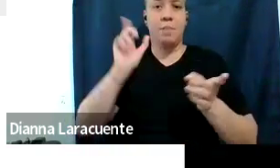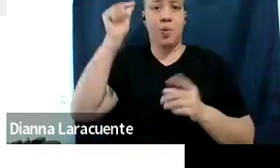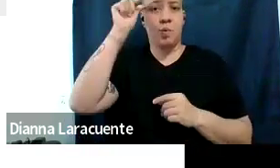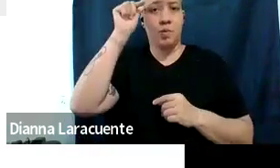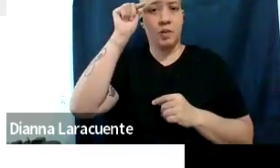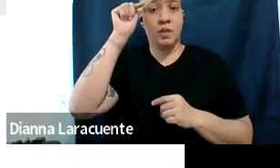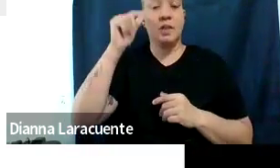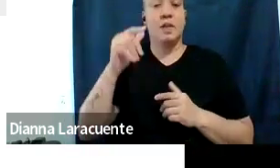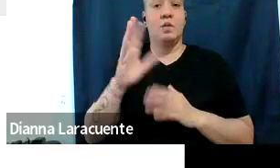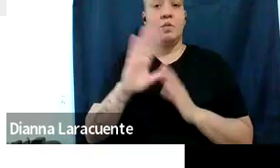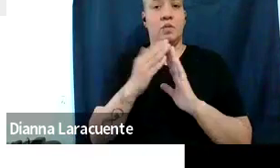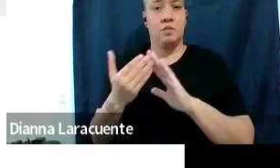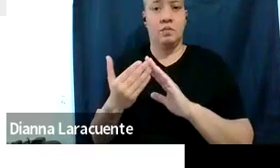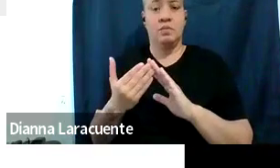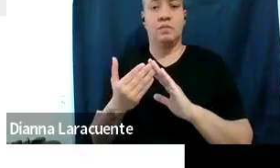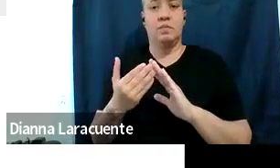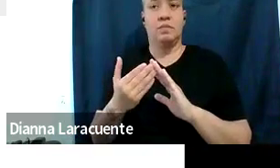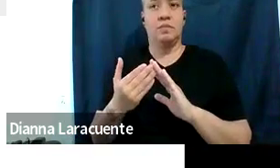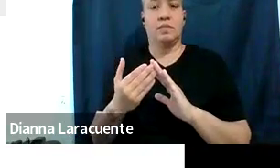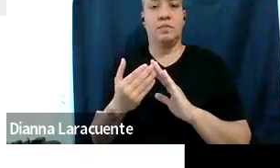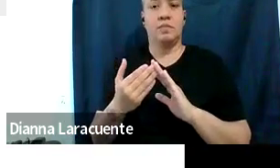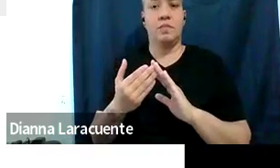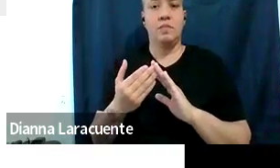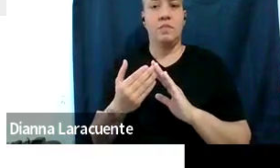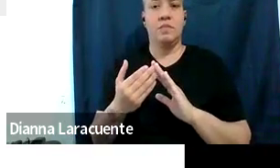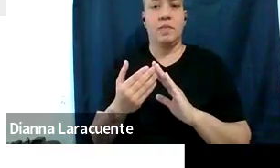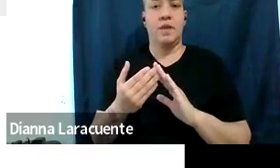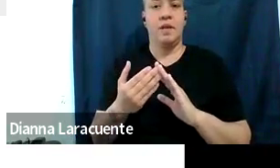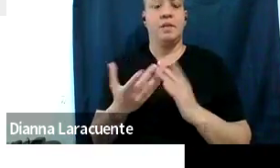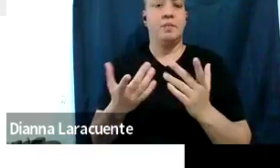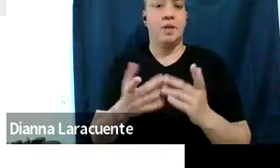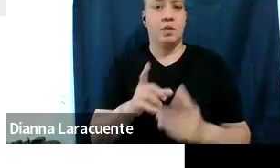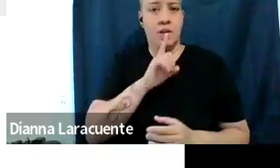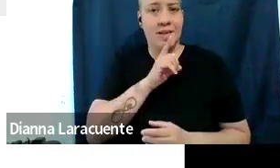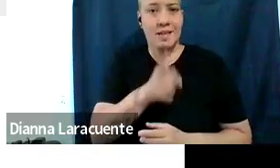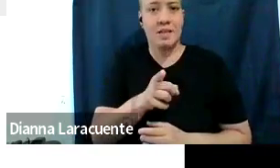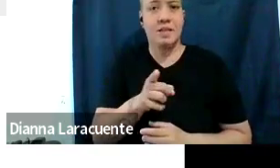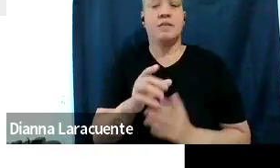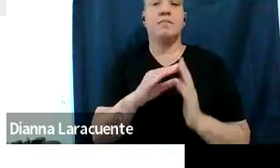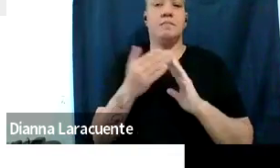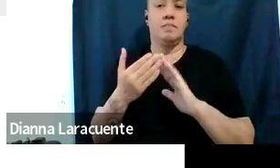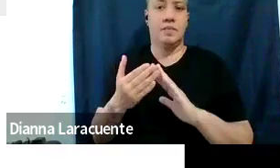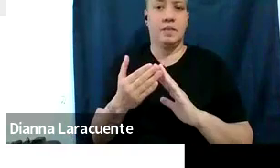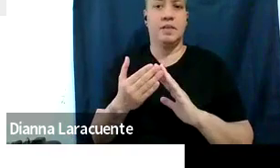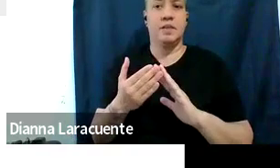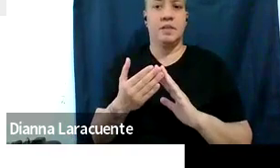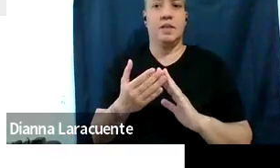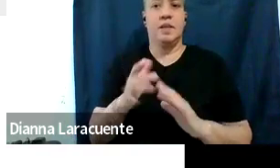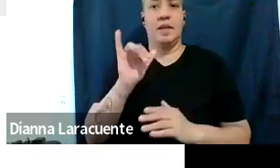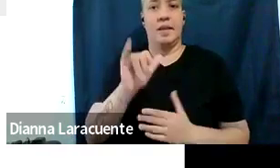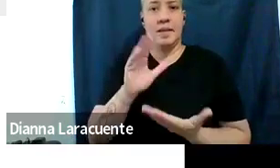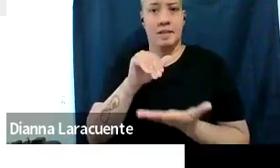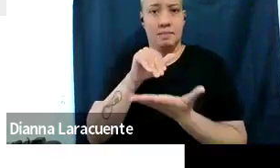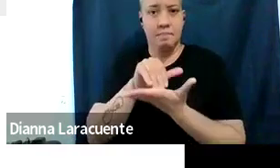el pueblo, él pactó con la realidad. El pueblo eso era de centro,